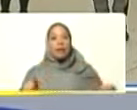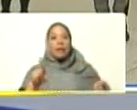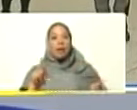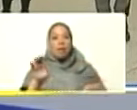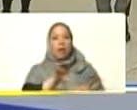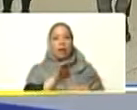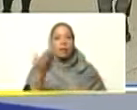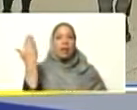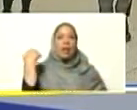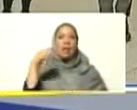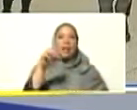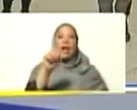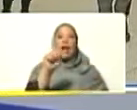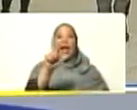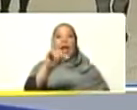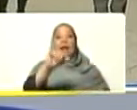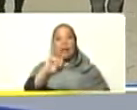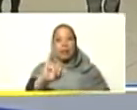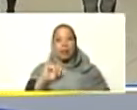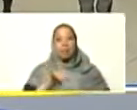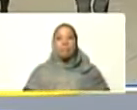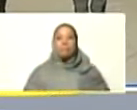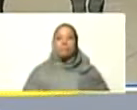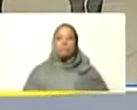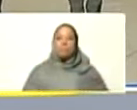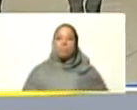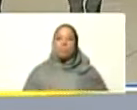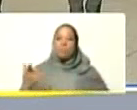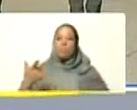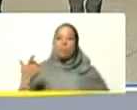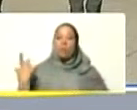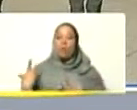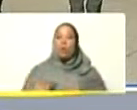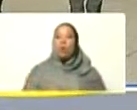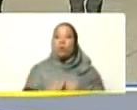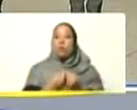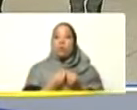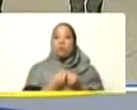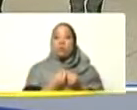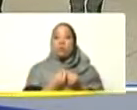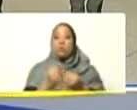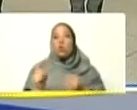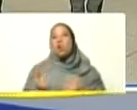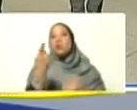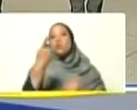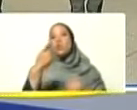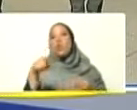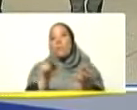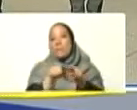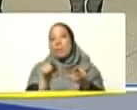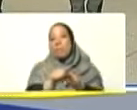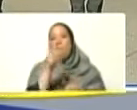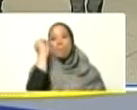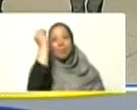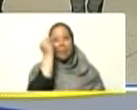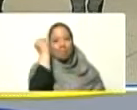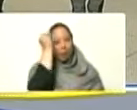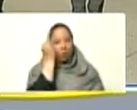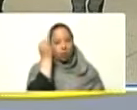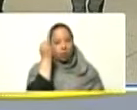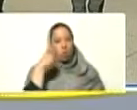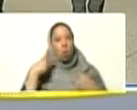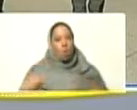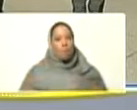nosotros. Donde estemos, para donde vayamos, llevamos un solo canto. Para que sea humana,